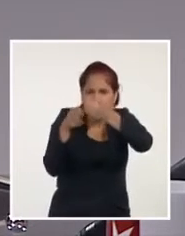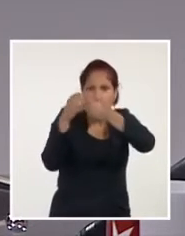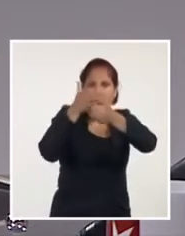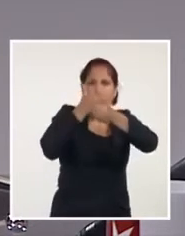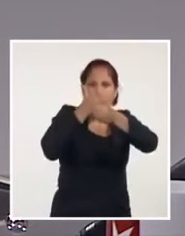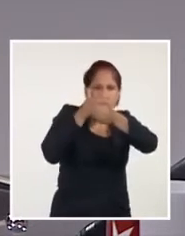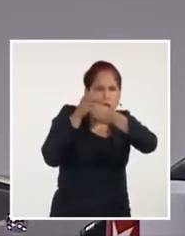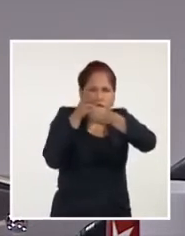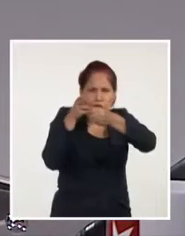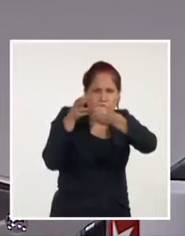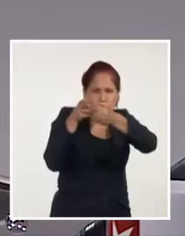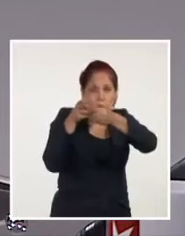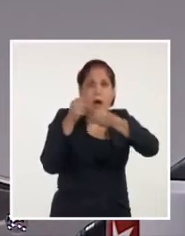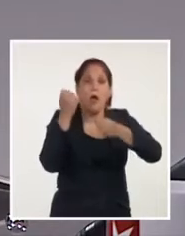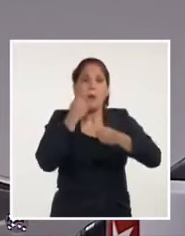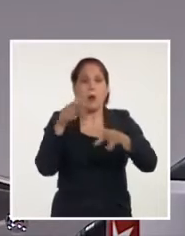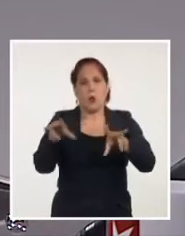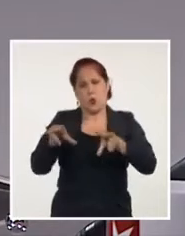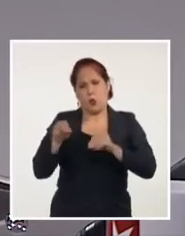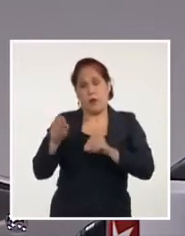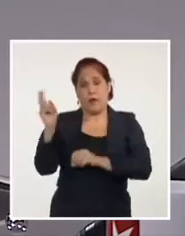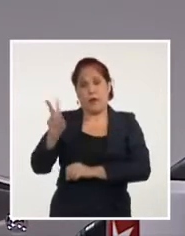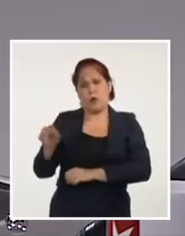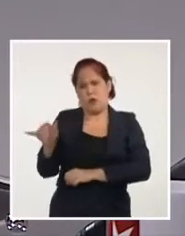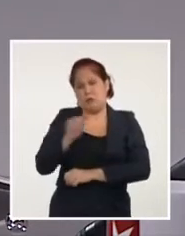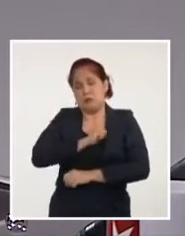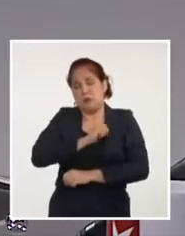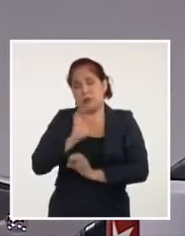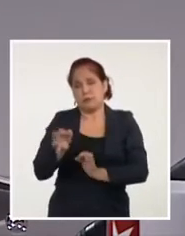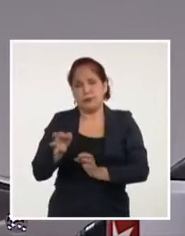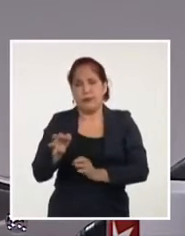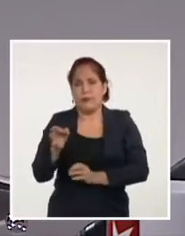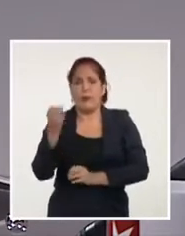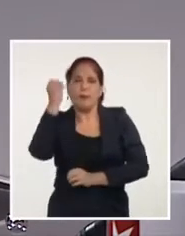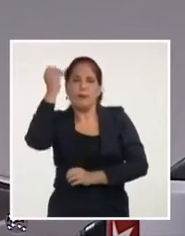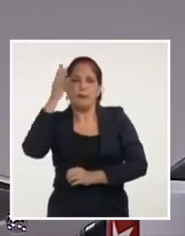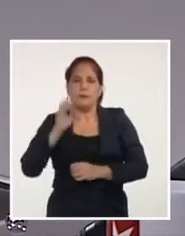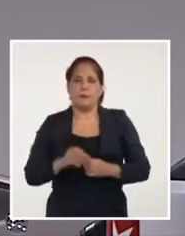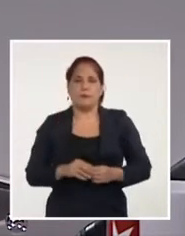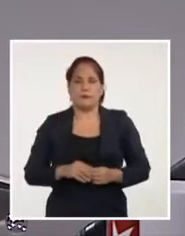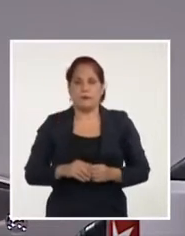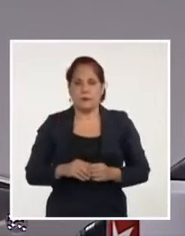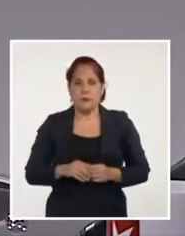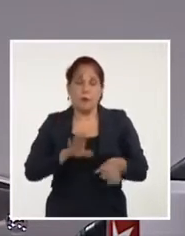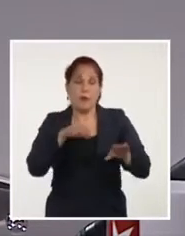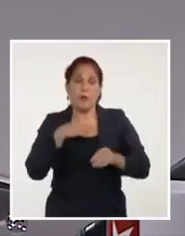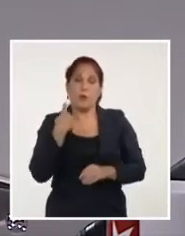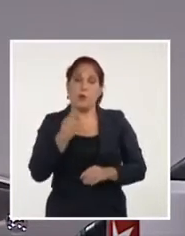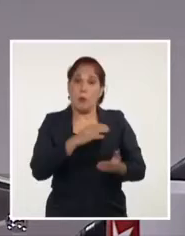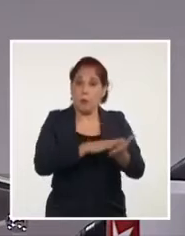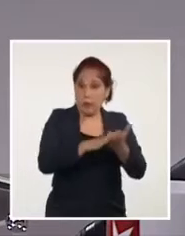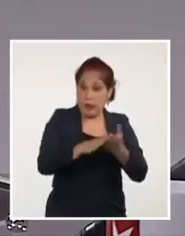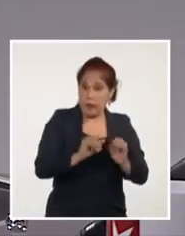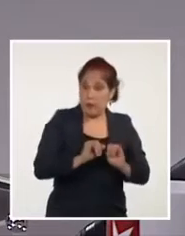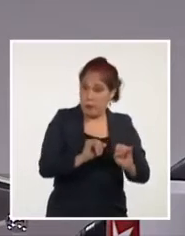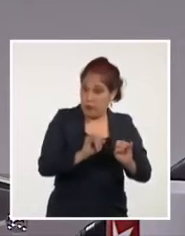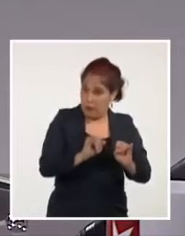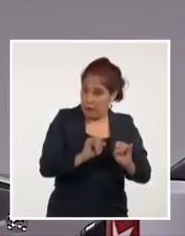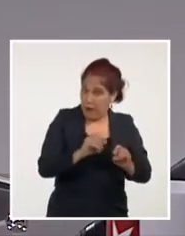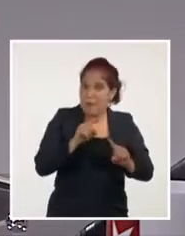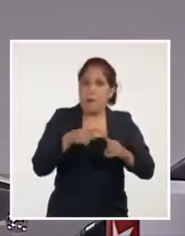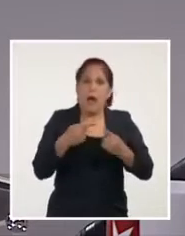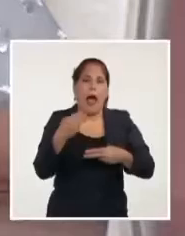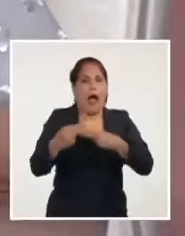comunicación es una era, yo creo, de oro de la comunicación, en el sentido que aparecen unos medios que no solo te permiten informar, sino